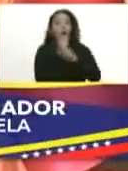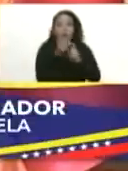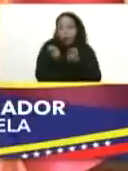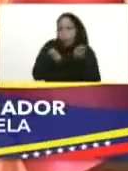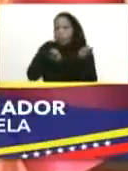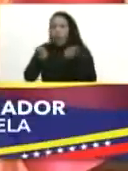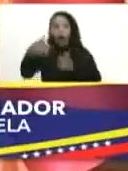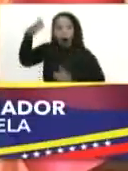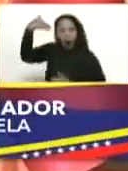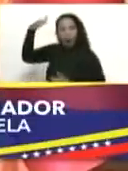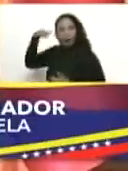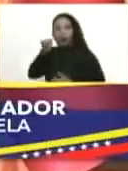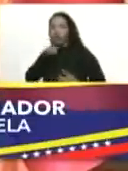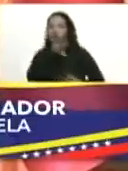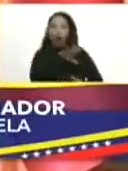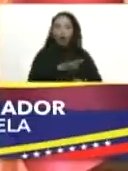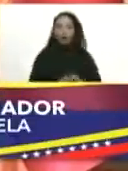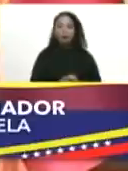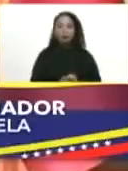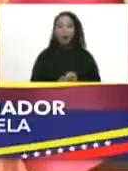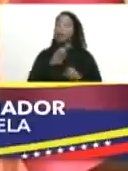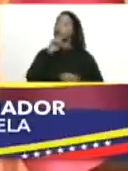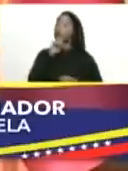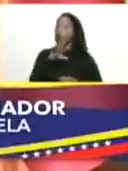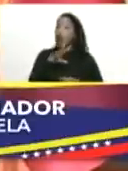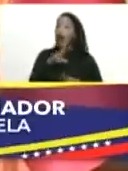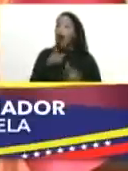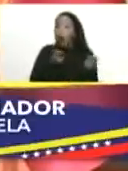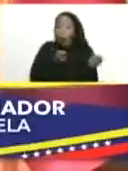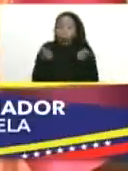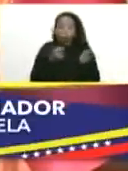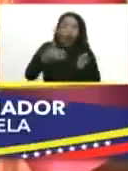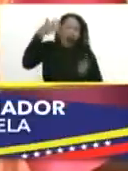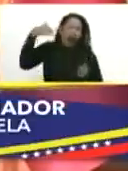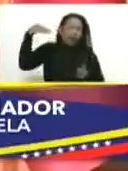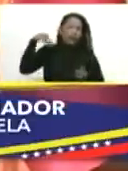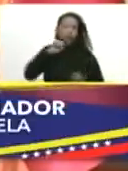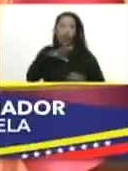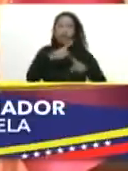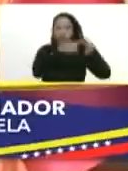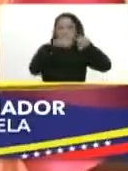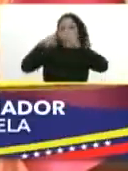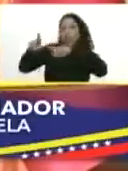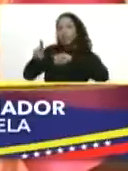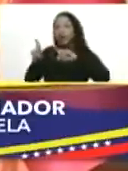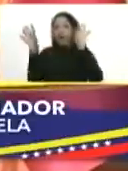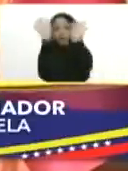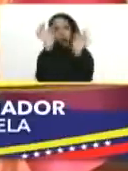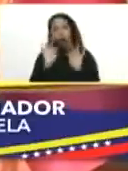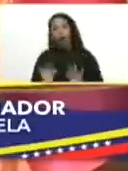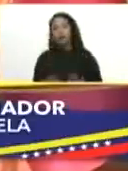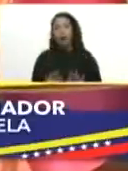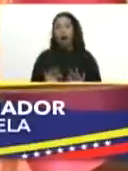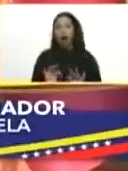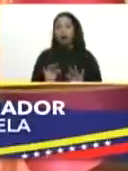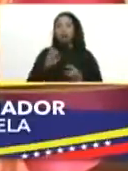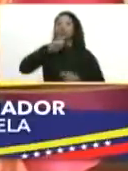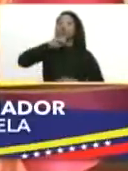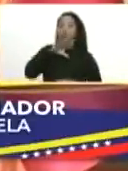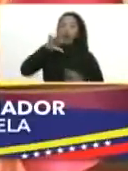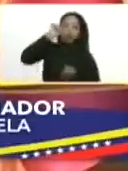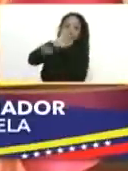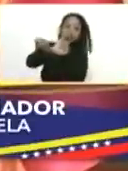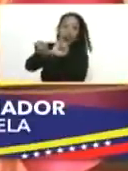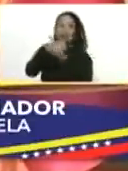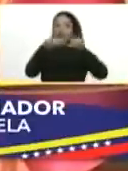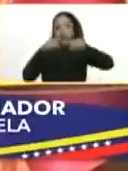dominación, en la historia del colonialismo, en sus distintas expresiones, en la historia del esclavismo, en sus